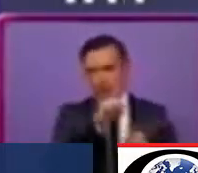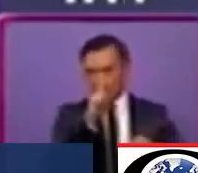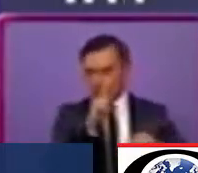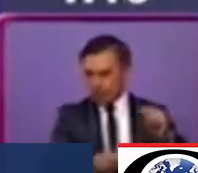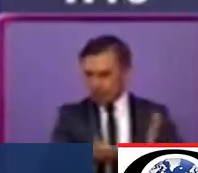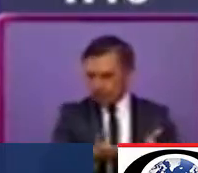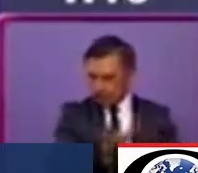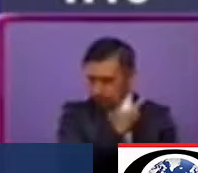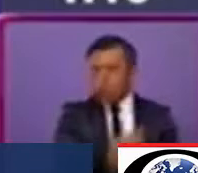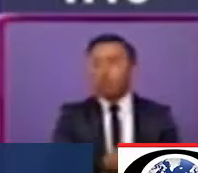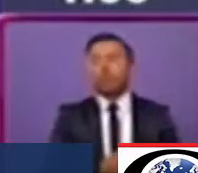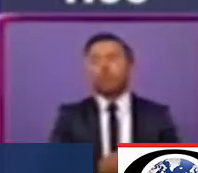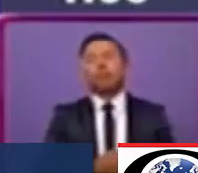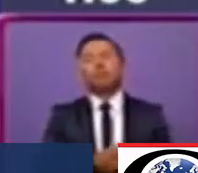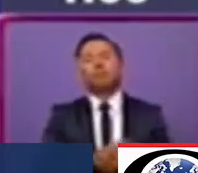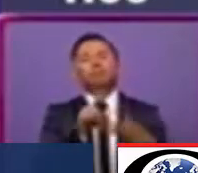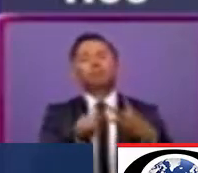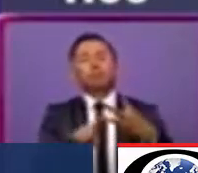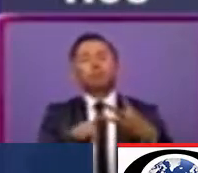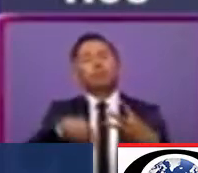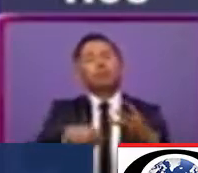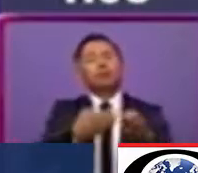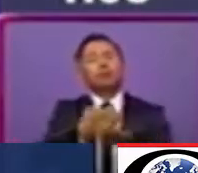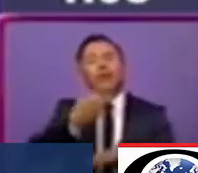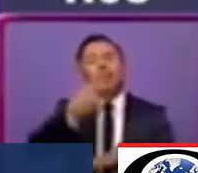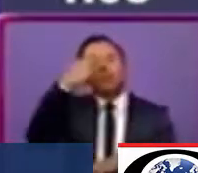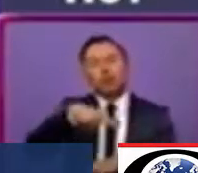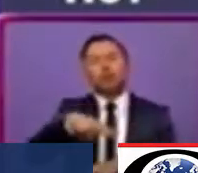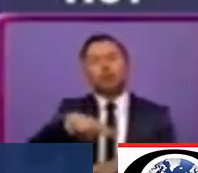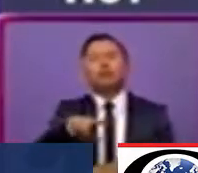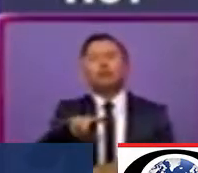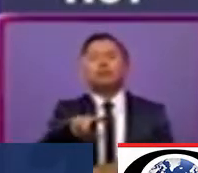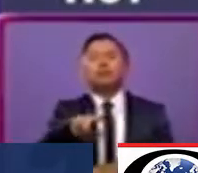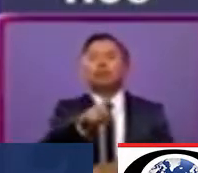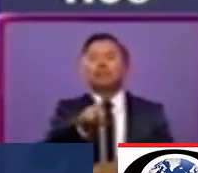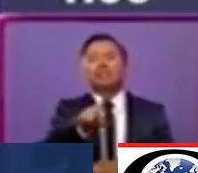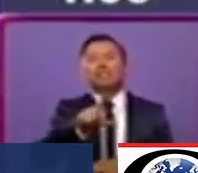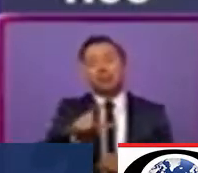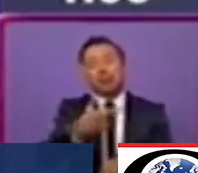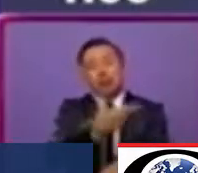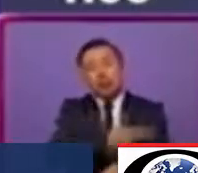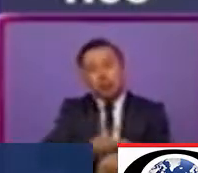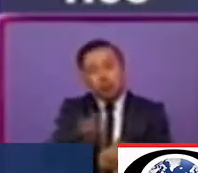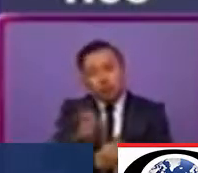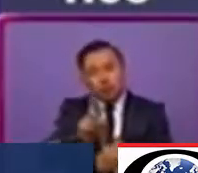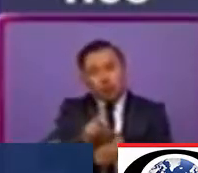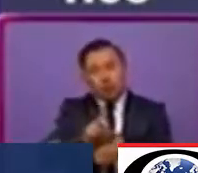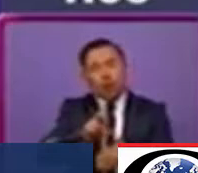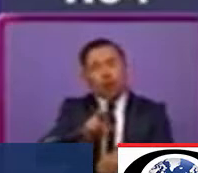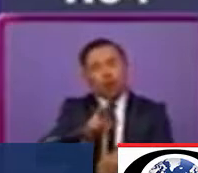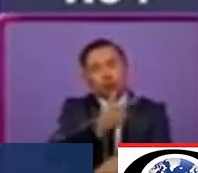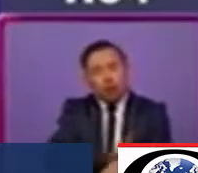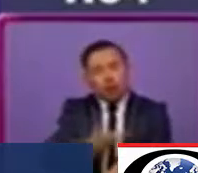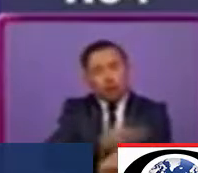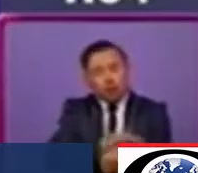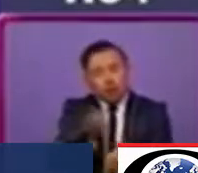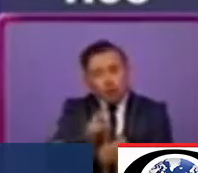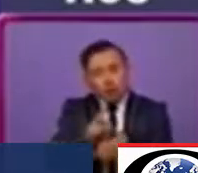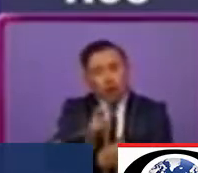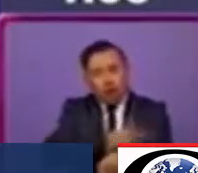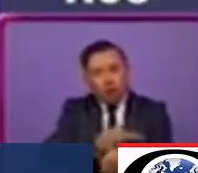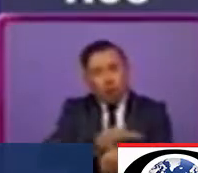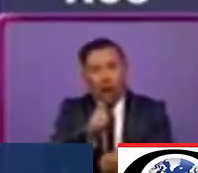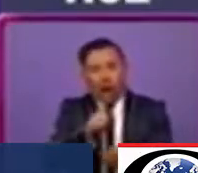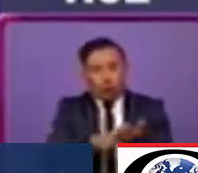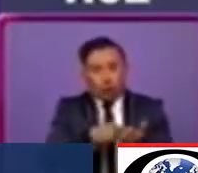independiente Isidro Pastor. Mientras, por una entrada alterna a las instalaciones del IEM, fueron llegando los candidatos justo antes de las 7:30. Y bueno,